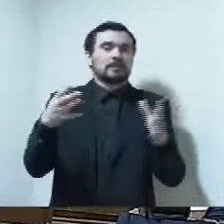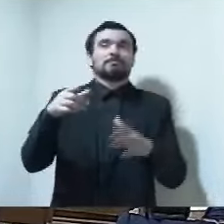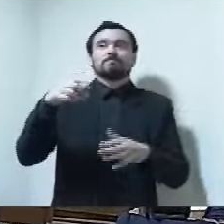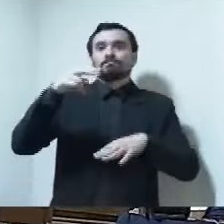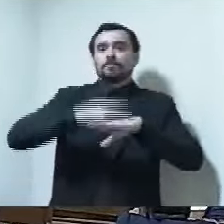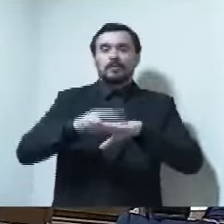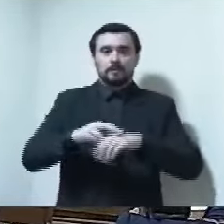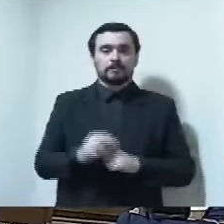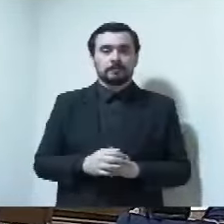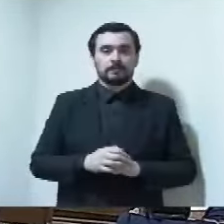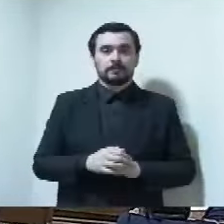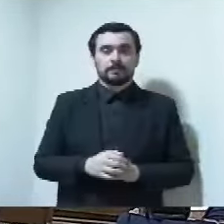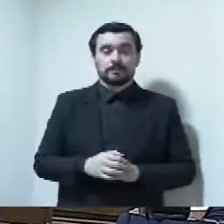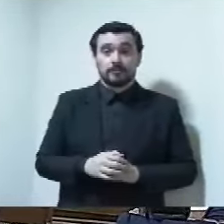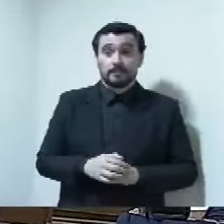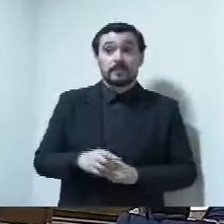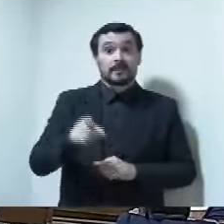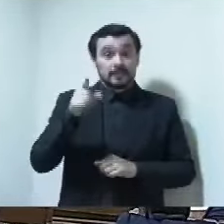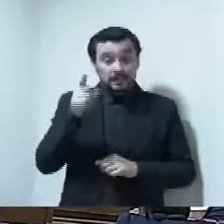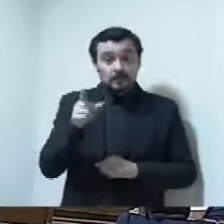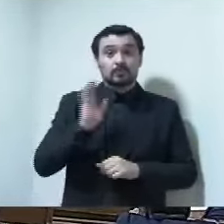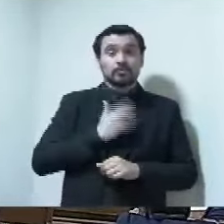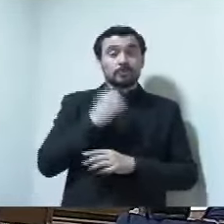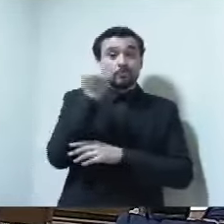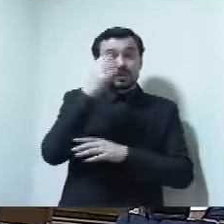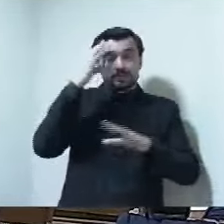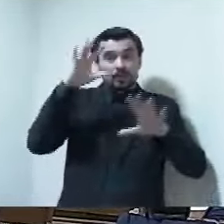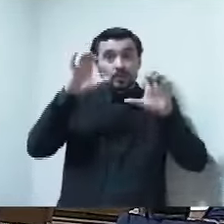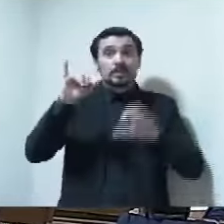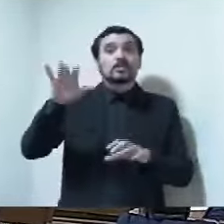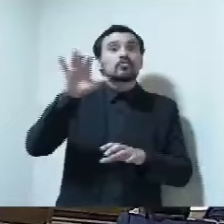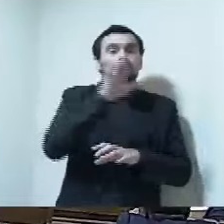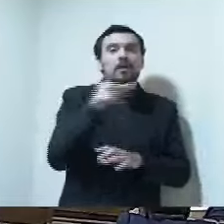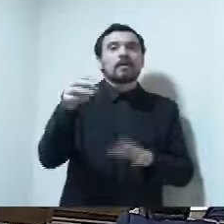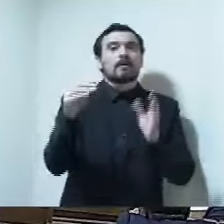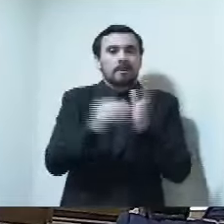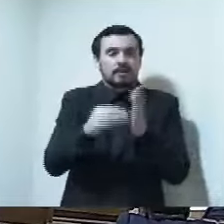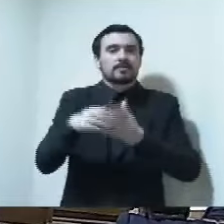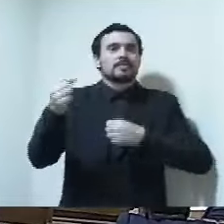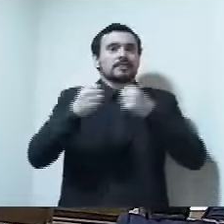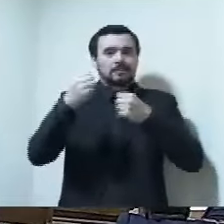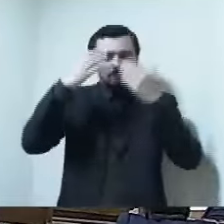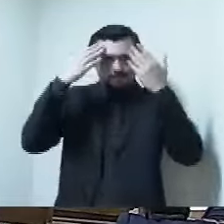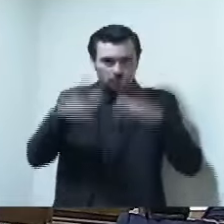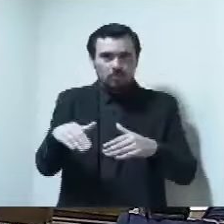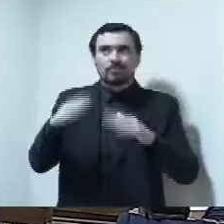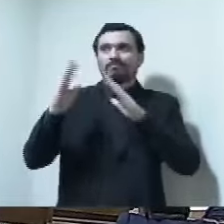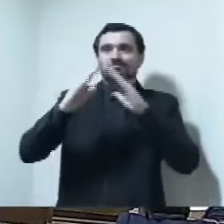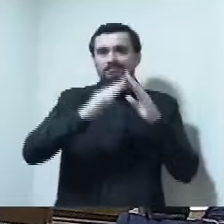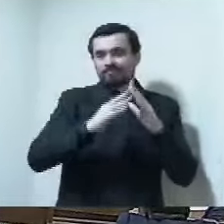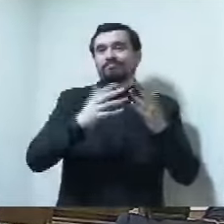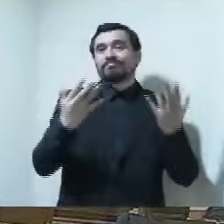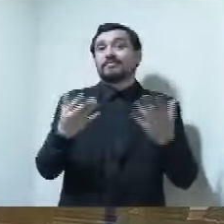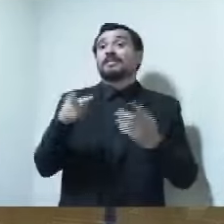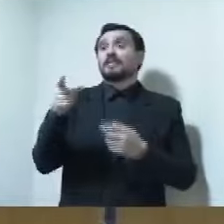Paraguay. Es urgente que reformemos las instituciones que hacen parte al sistema de la propiedad inmobiliaria en el país y que